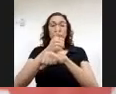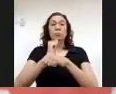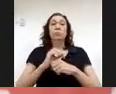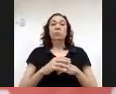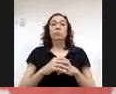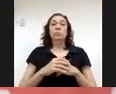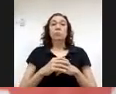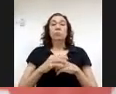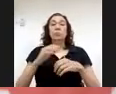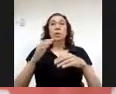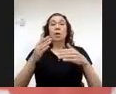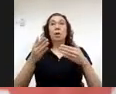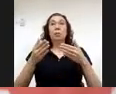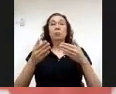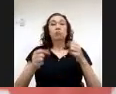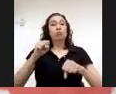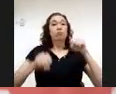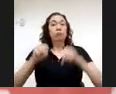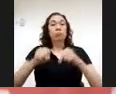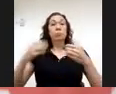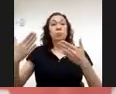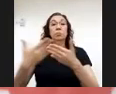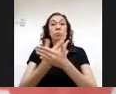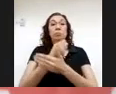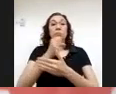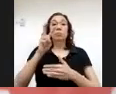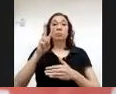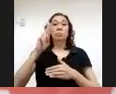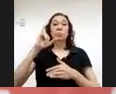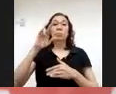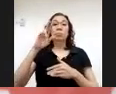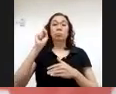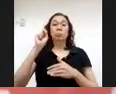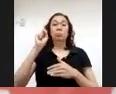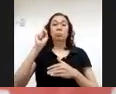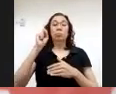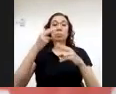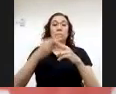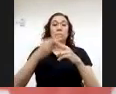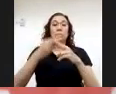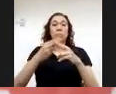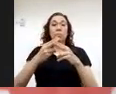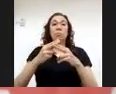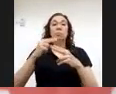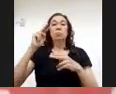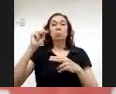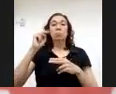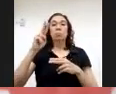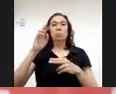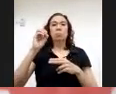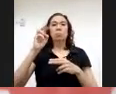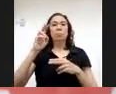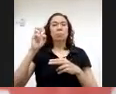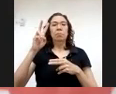la posibilidad de un nuevo virus que en ese momento se llamó Novel Coronavirus, que